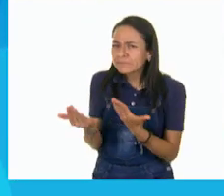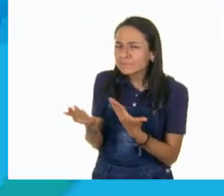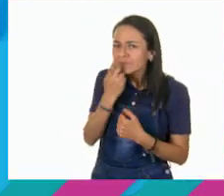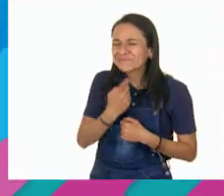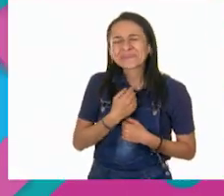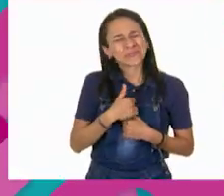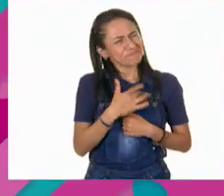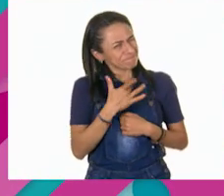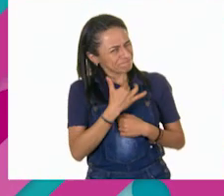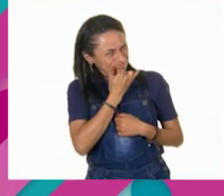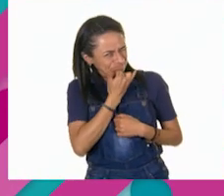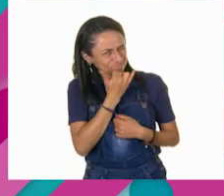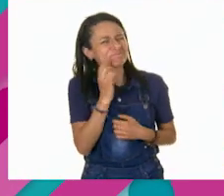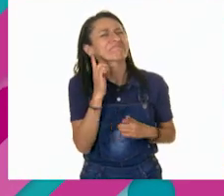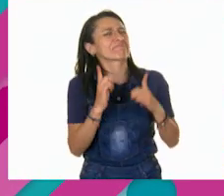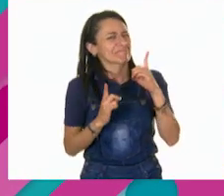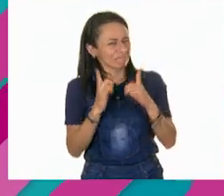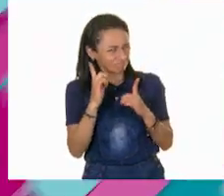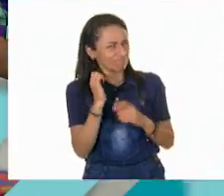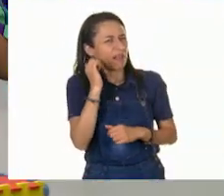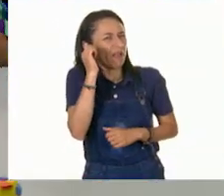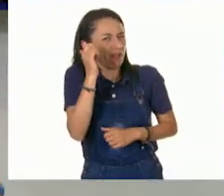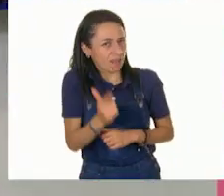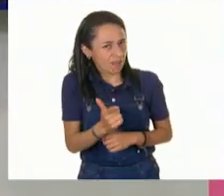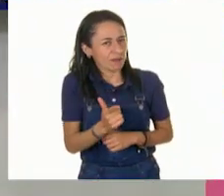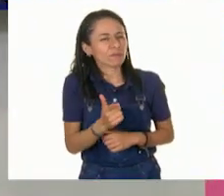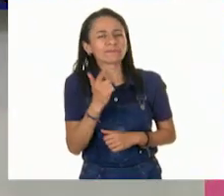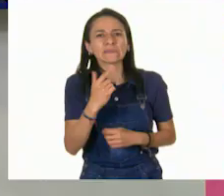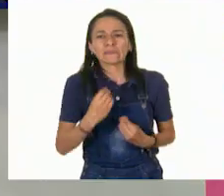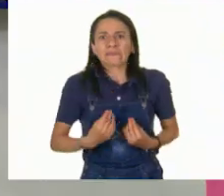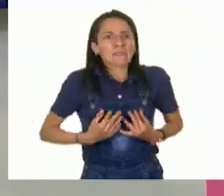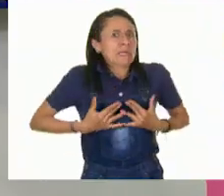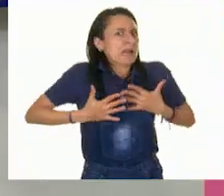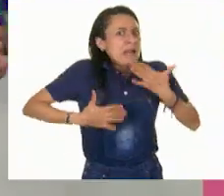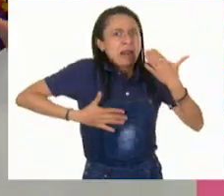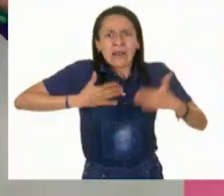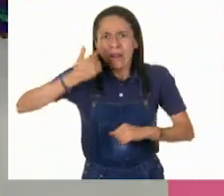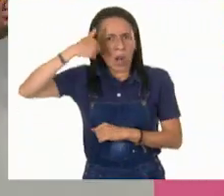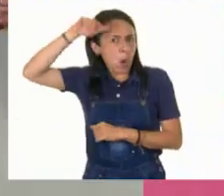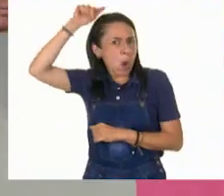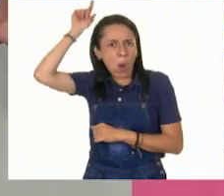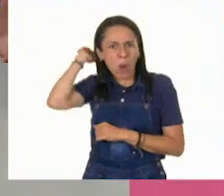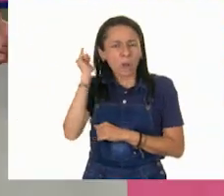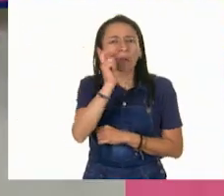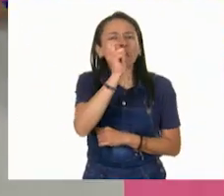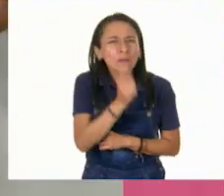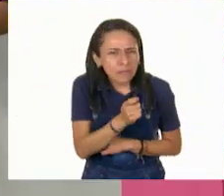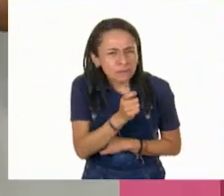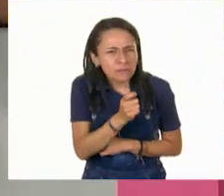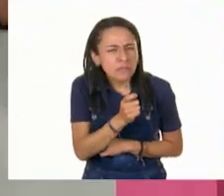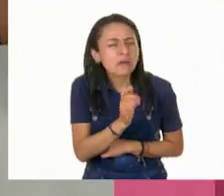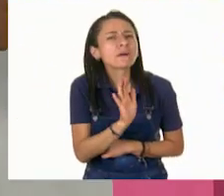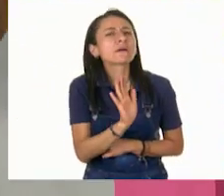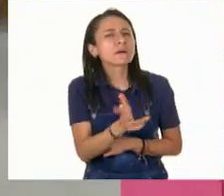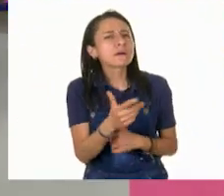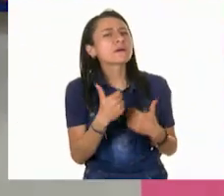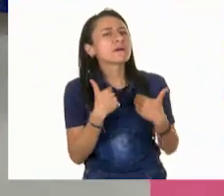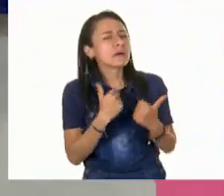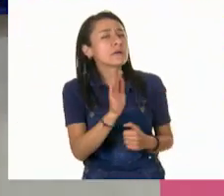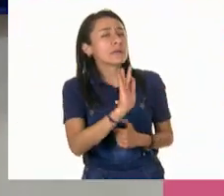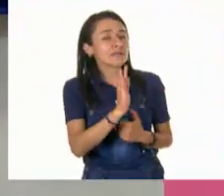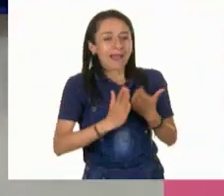queda una pequeña duda con esto de la euforia. Eso quiere decir que hasta la alegría, que es una emoción que